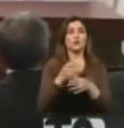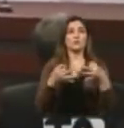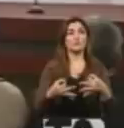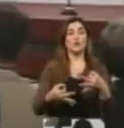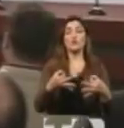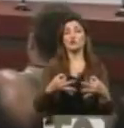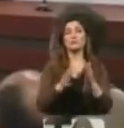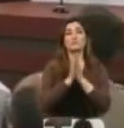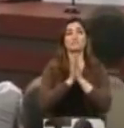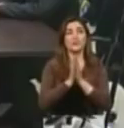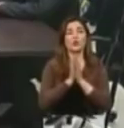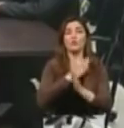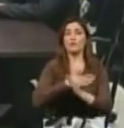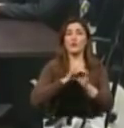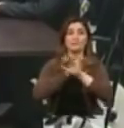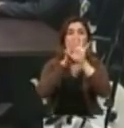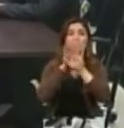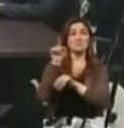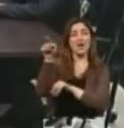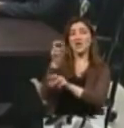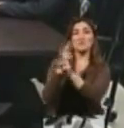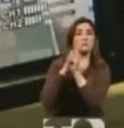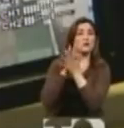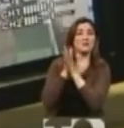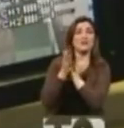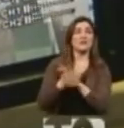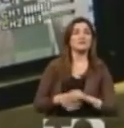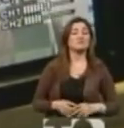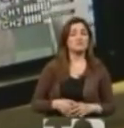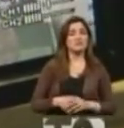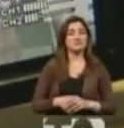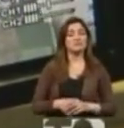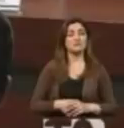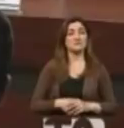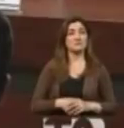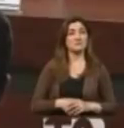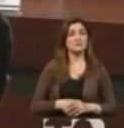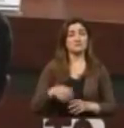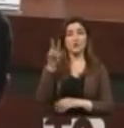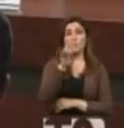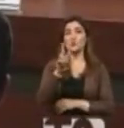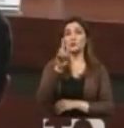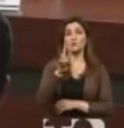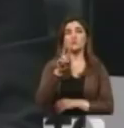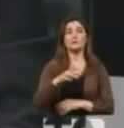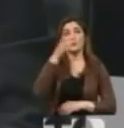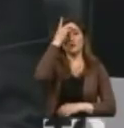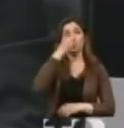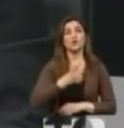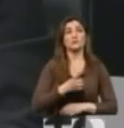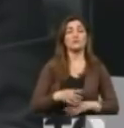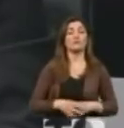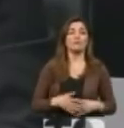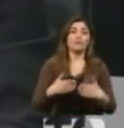pedido de aclaración que aseguran no ha sido respondido por el Consejo de Participación Transitorio. Por esto, este viernes tomaron otra medida. Me he visto